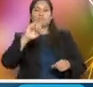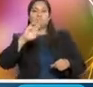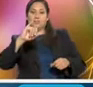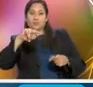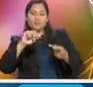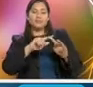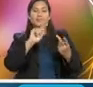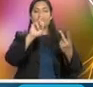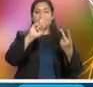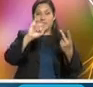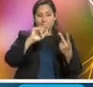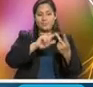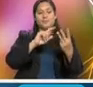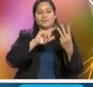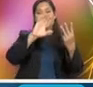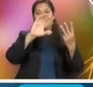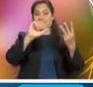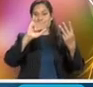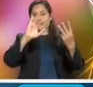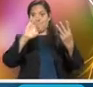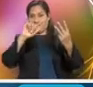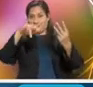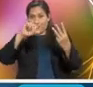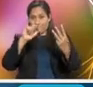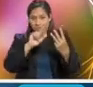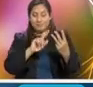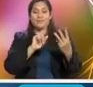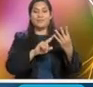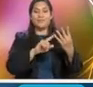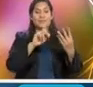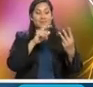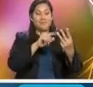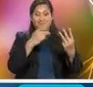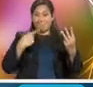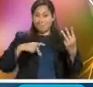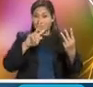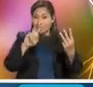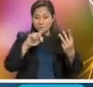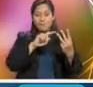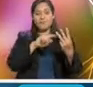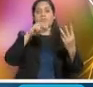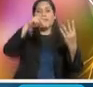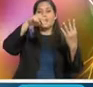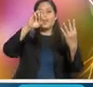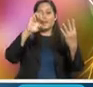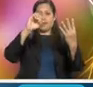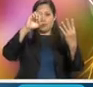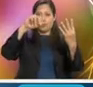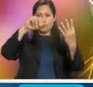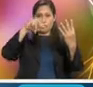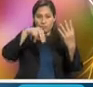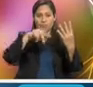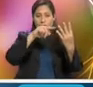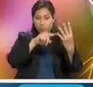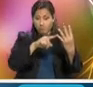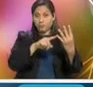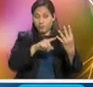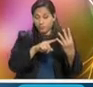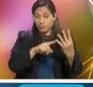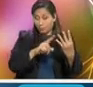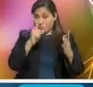al Tri, los Caifanes que reunían apenas 200 personas, ¿no? Neón, que también estaba empezando a grabar discos. Estoy